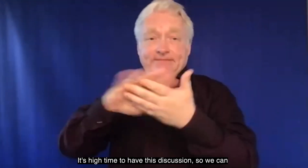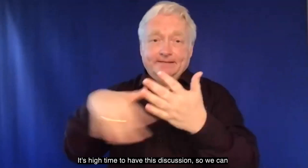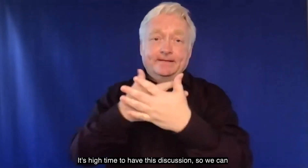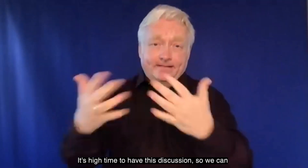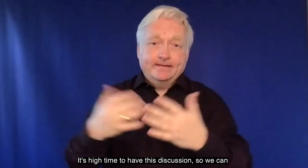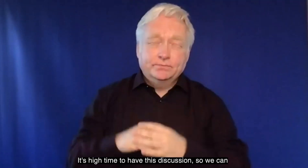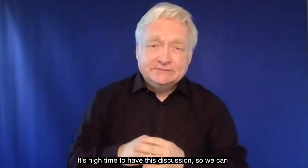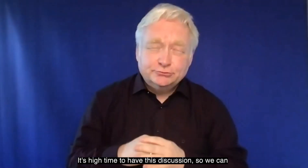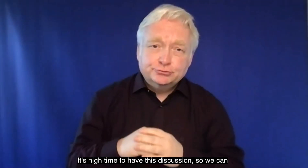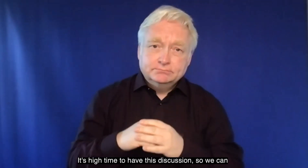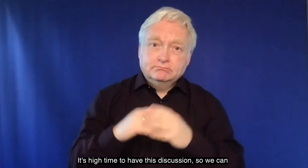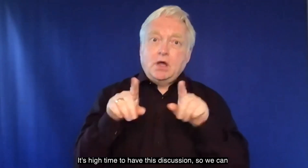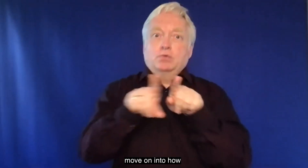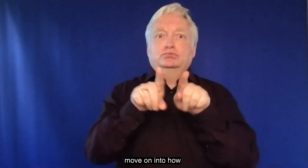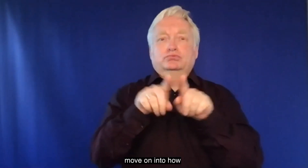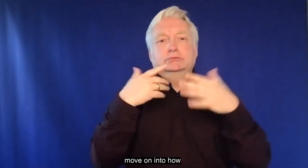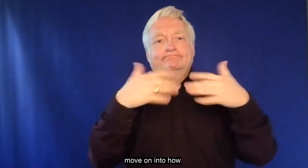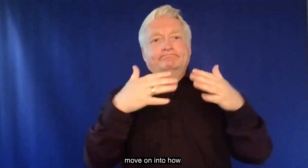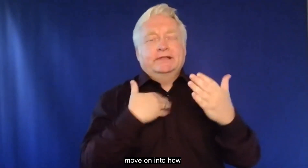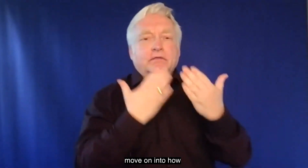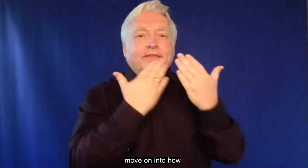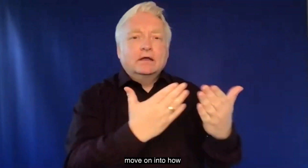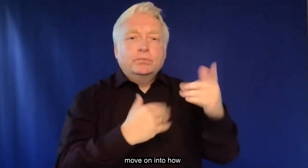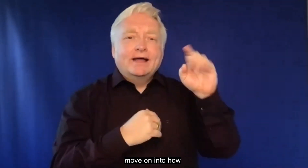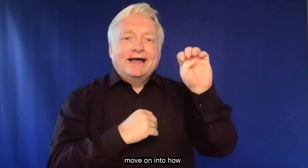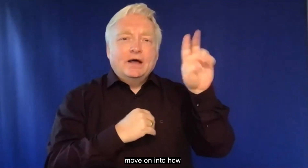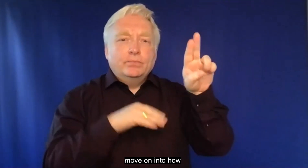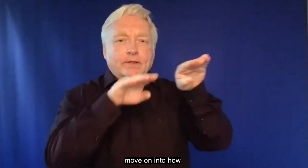de lengua de signos en un contexto de conferencia.